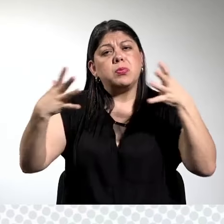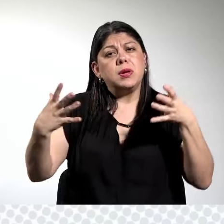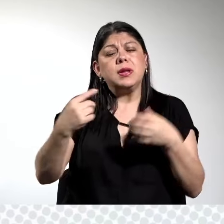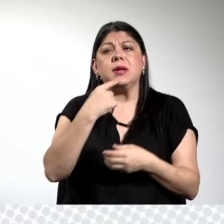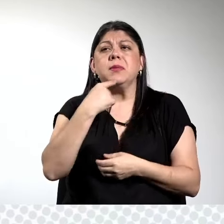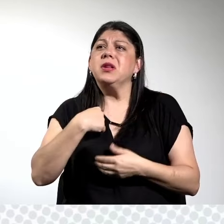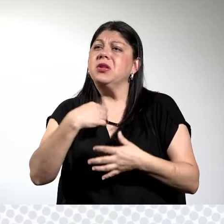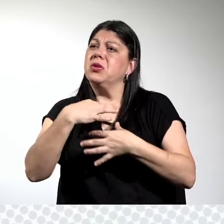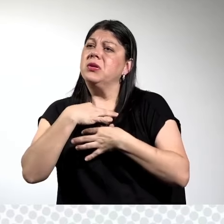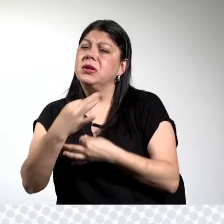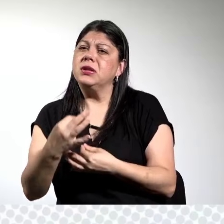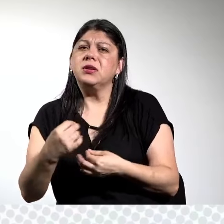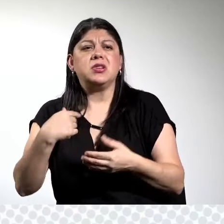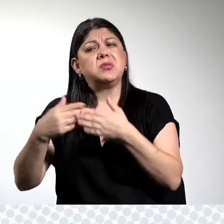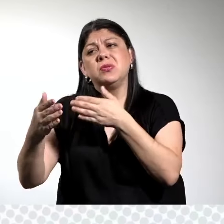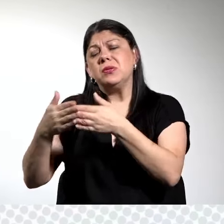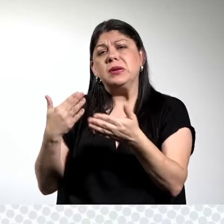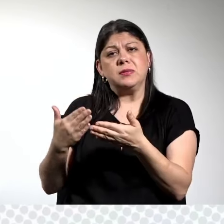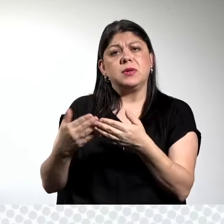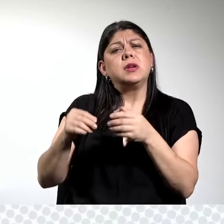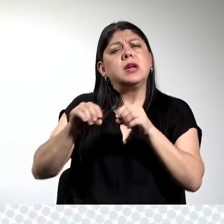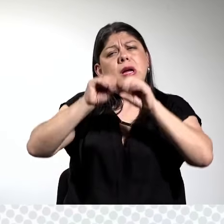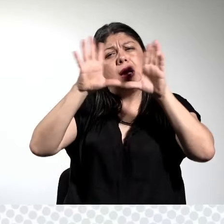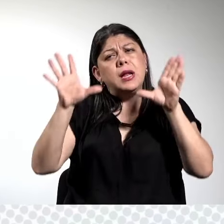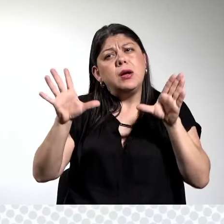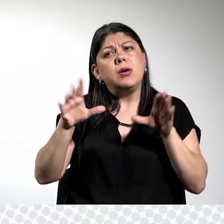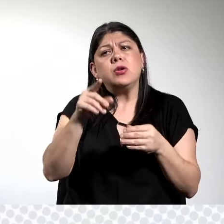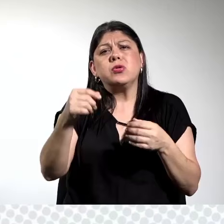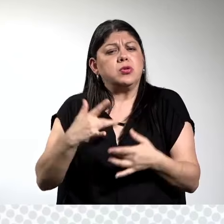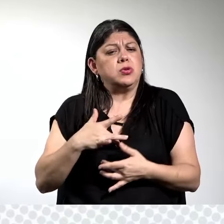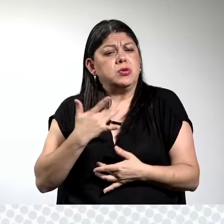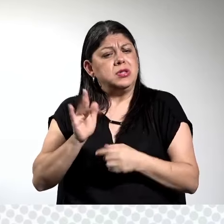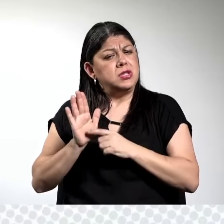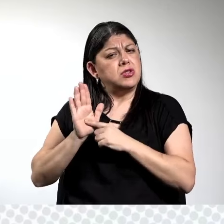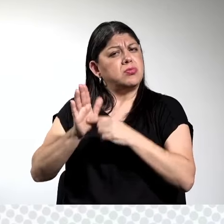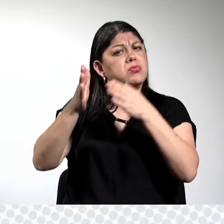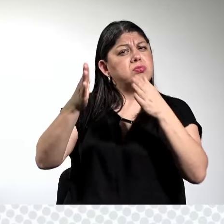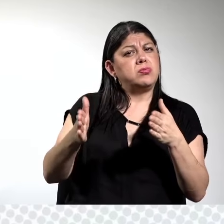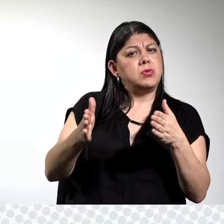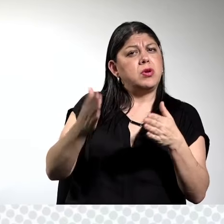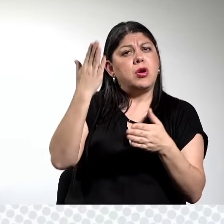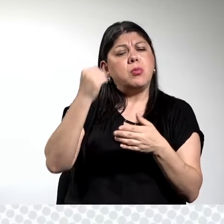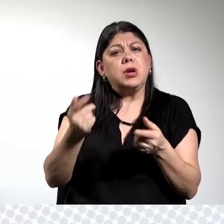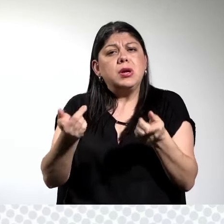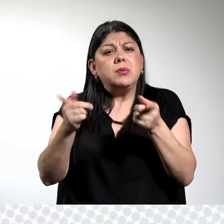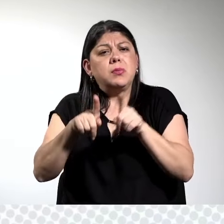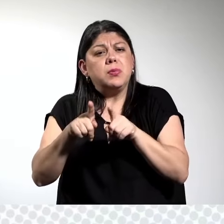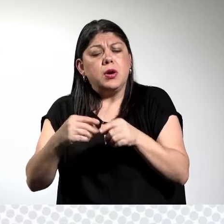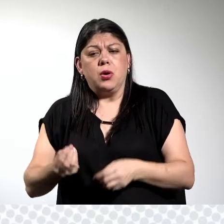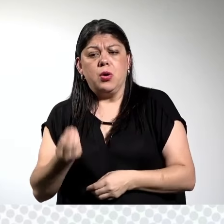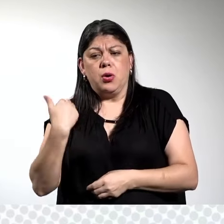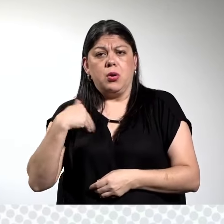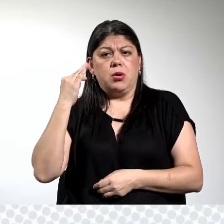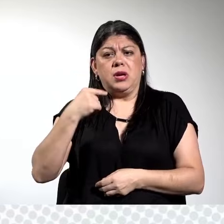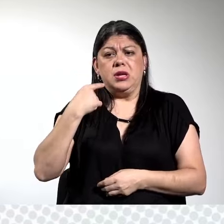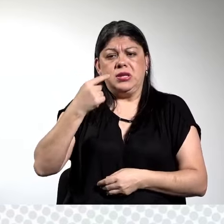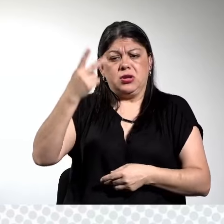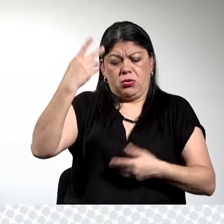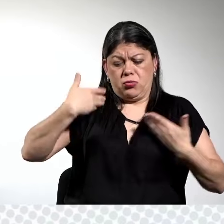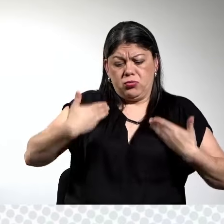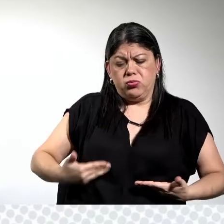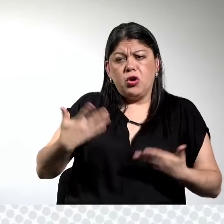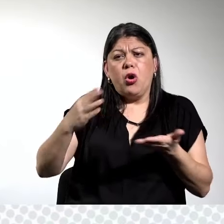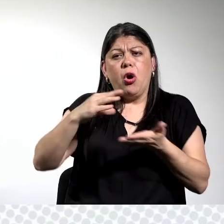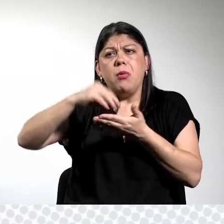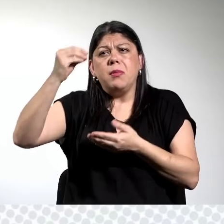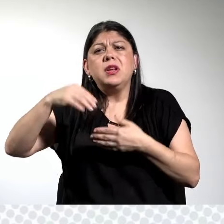tienen interés, no les importa. Claro, si no se sienten representados y representadas, porque en los hechos los chicos y las chicas les dicen cómo vestirse, qué aprender,